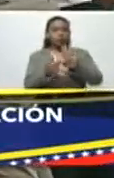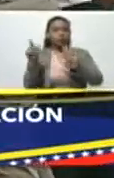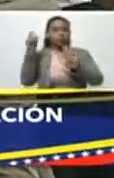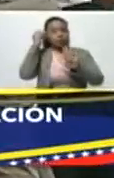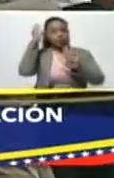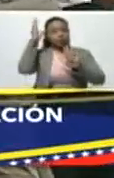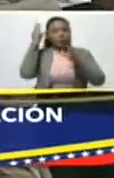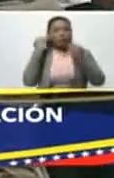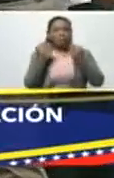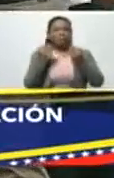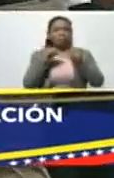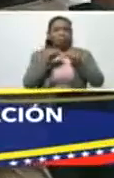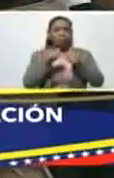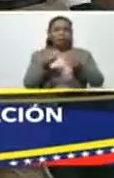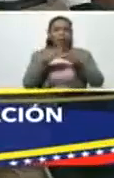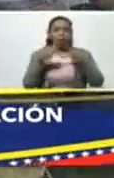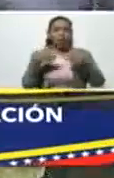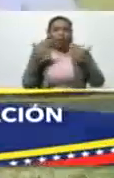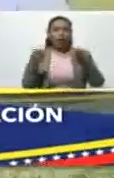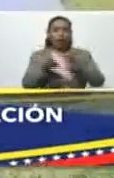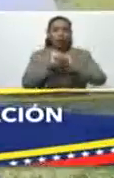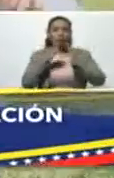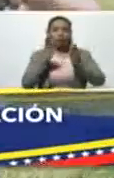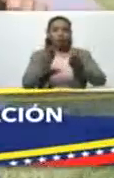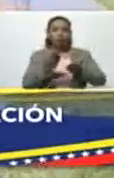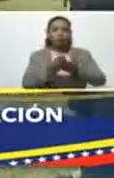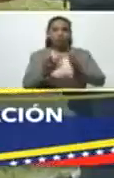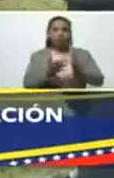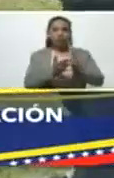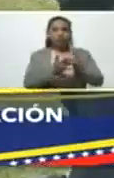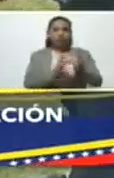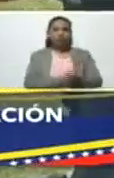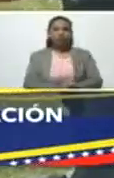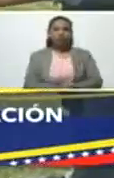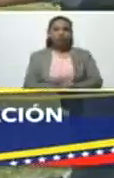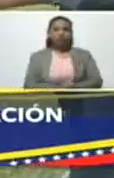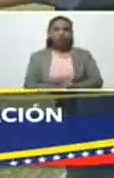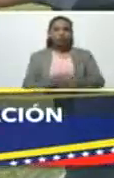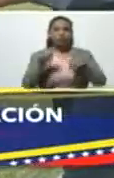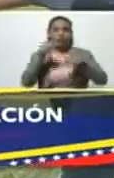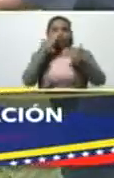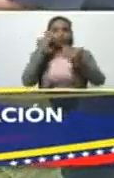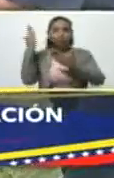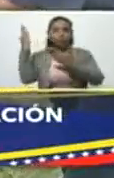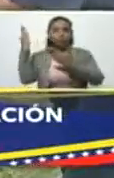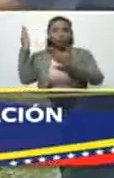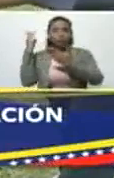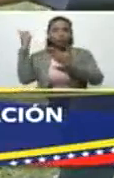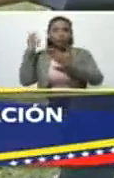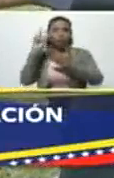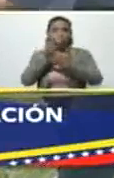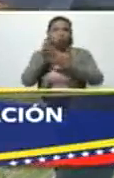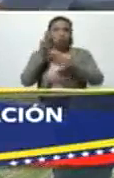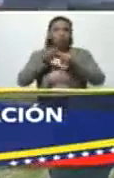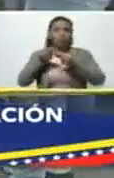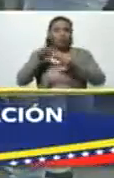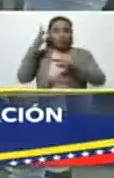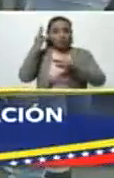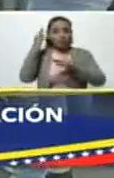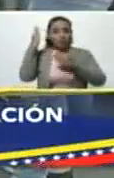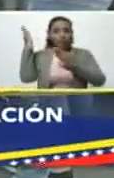para iniciar en todo lo que es el mundo de la tecnología. Aquí vemos a dos niñas, por ejemplo,